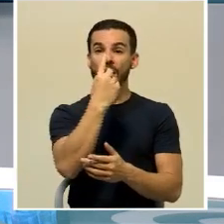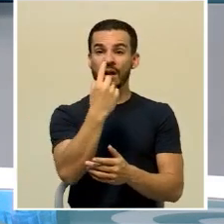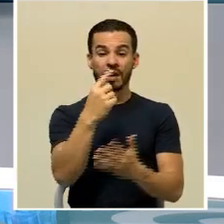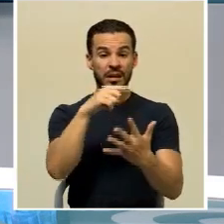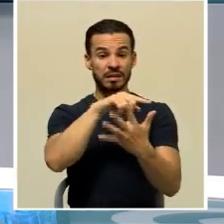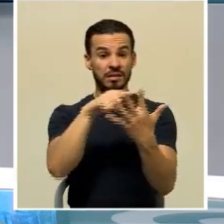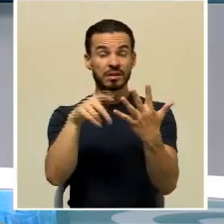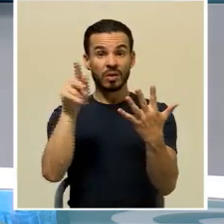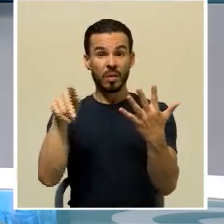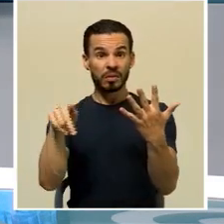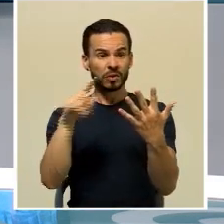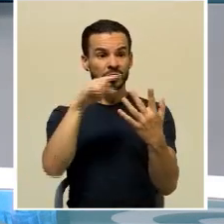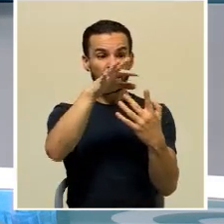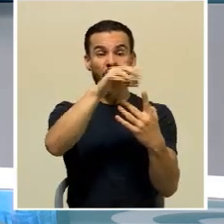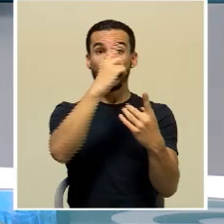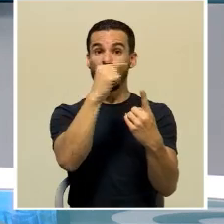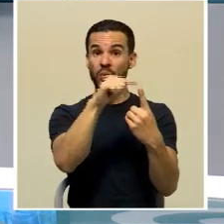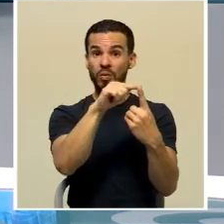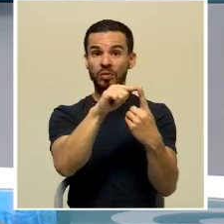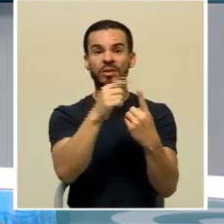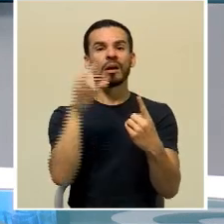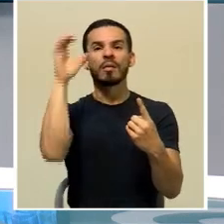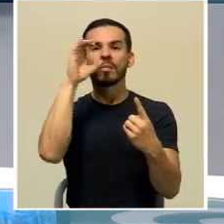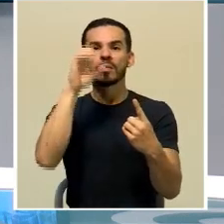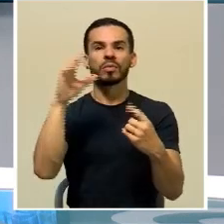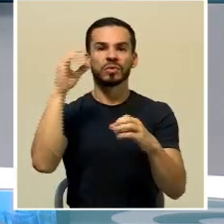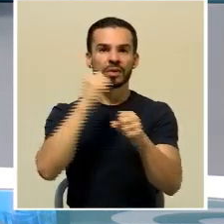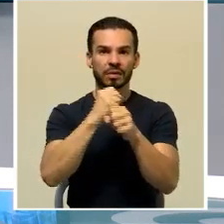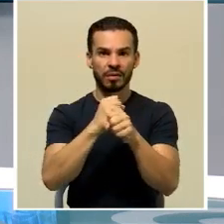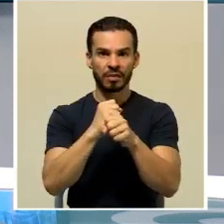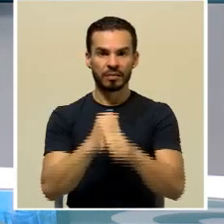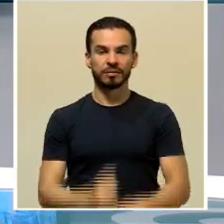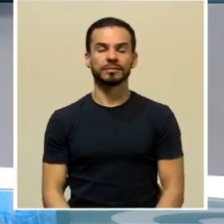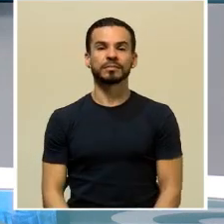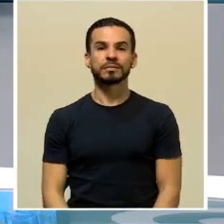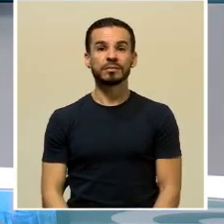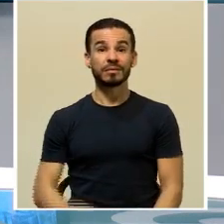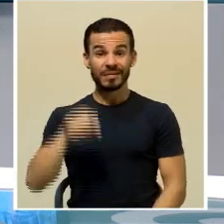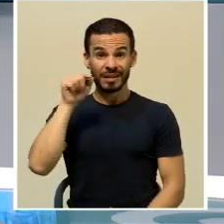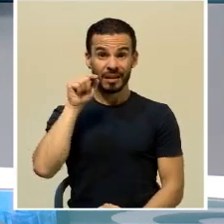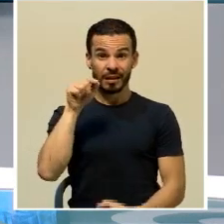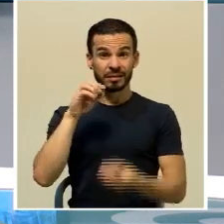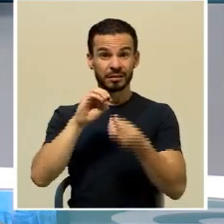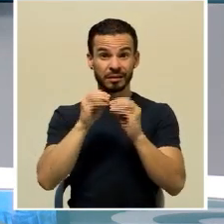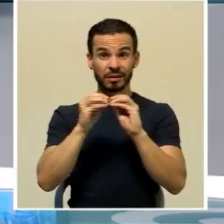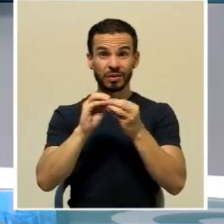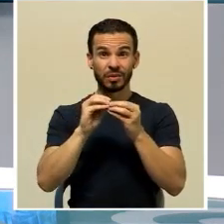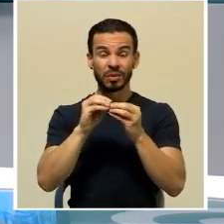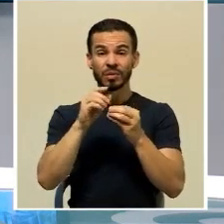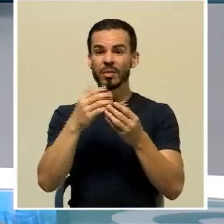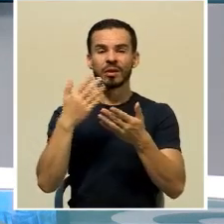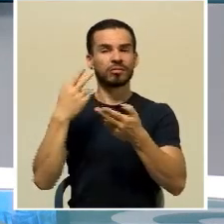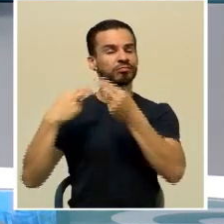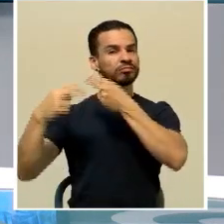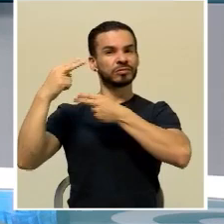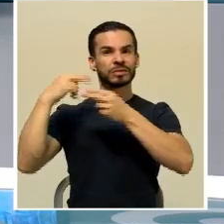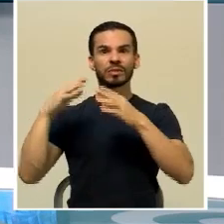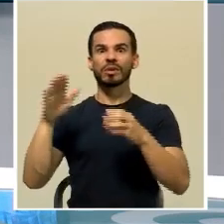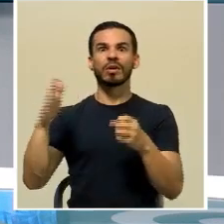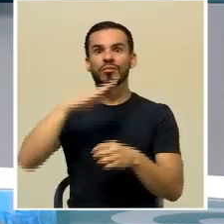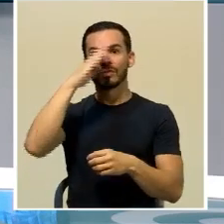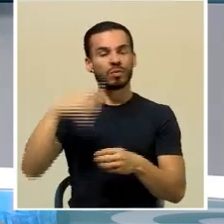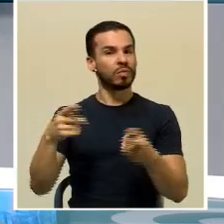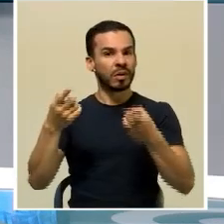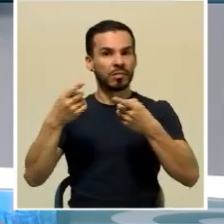cada 5 personas en el país está buscando empleo. Esta cifra se considera histórica,